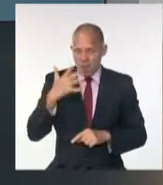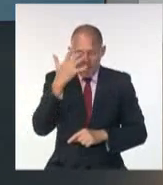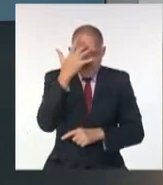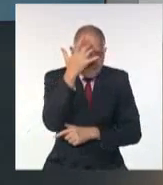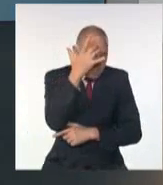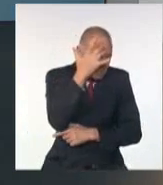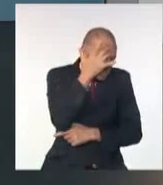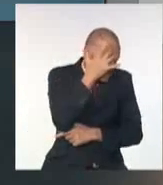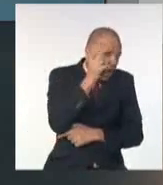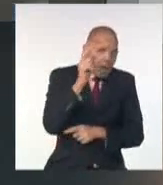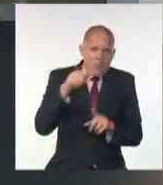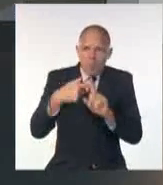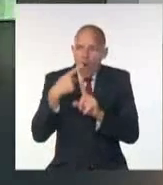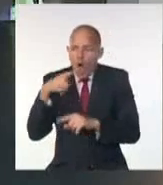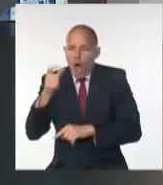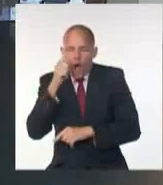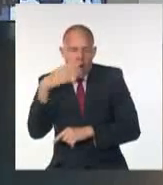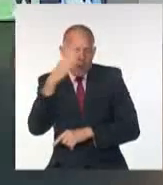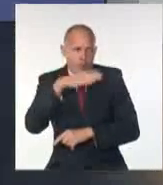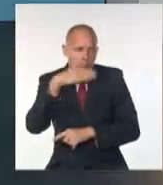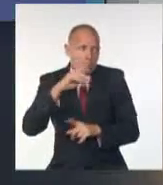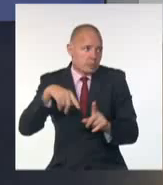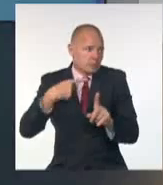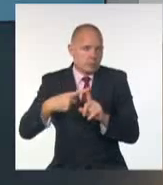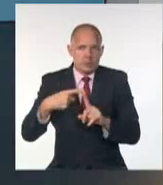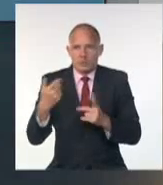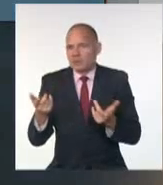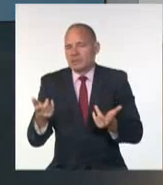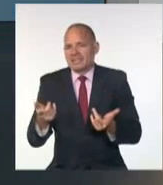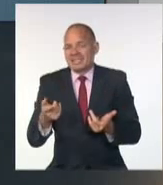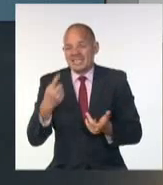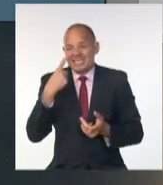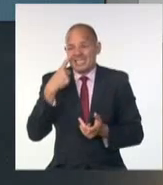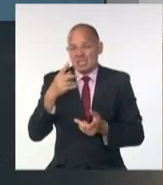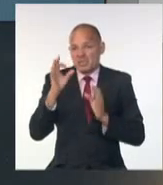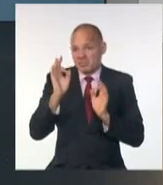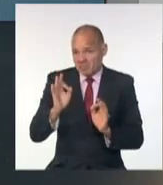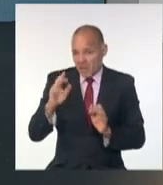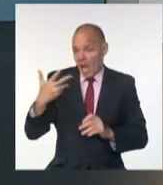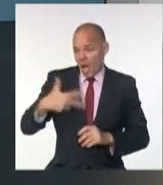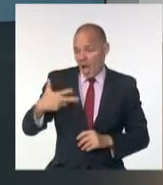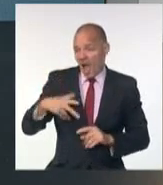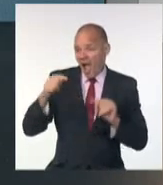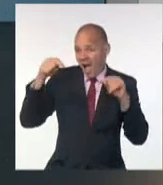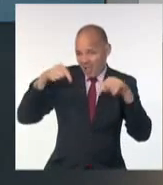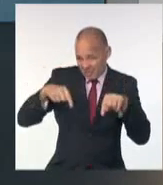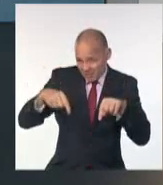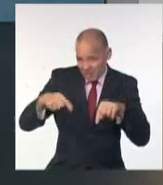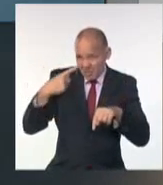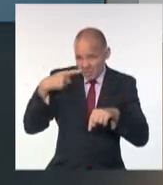el concierto de las naciones, sobre todo cuando consideran que la propia Argentina, gobernada